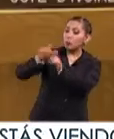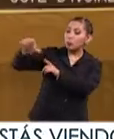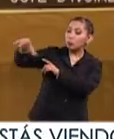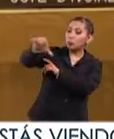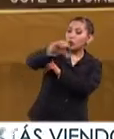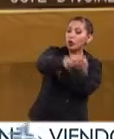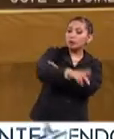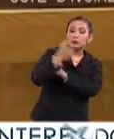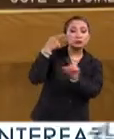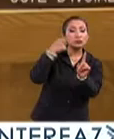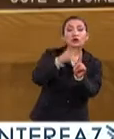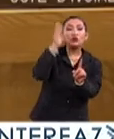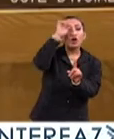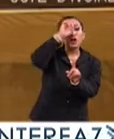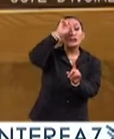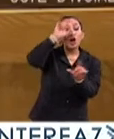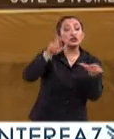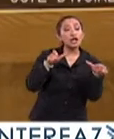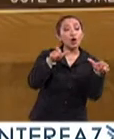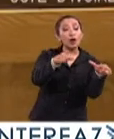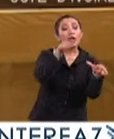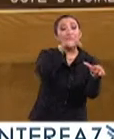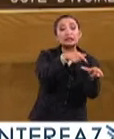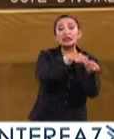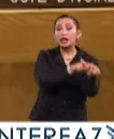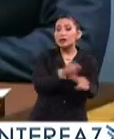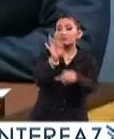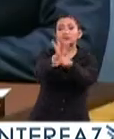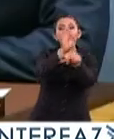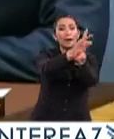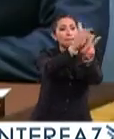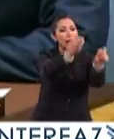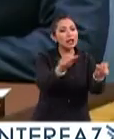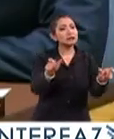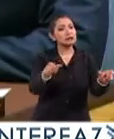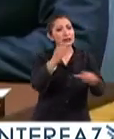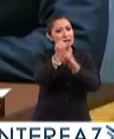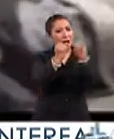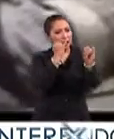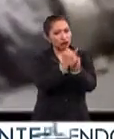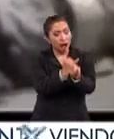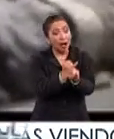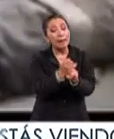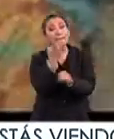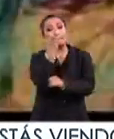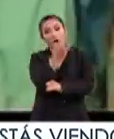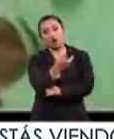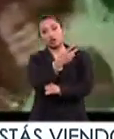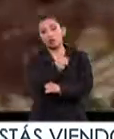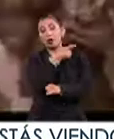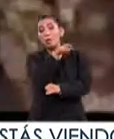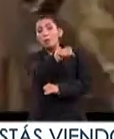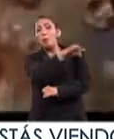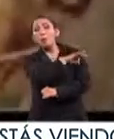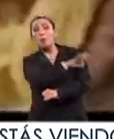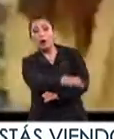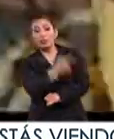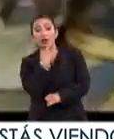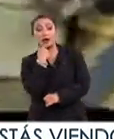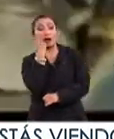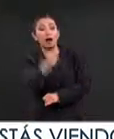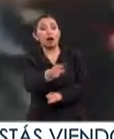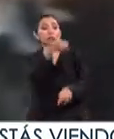órganos. La misión del Consejo de Seguridad es mantener la paz y la seguridad internacional. Para esto, tiene la posibilidad de